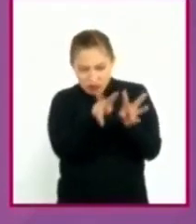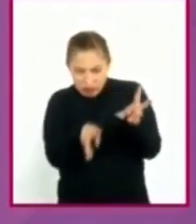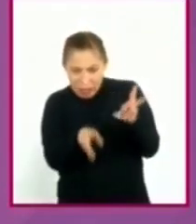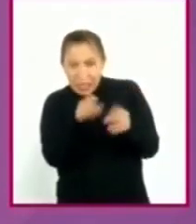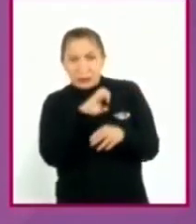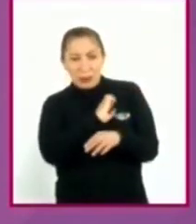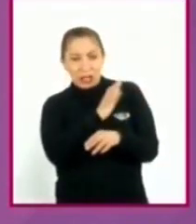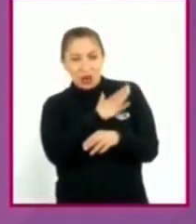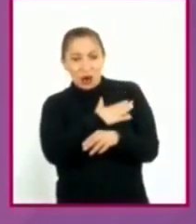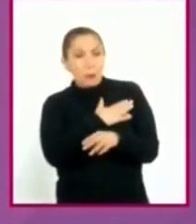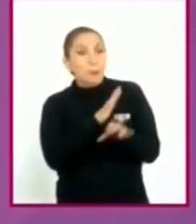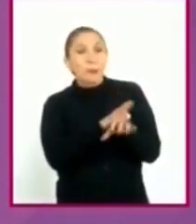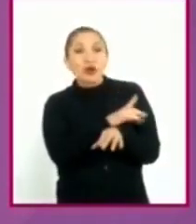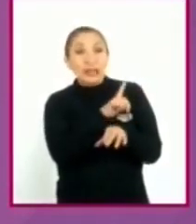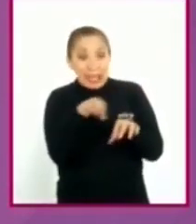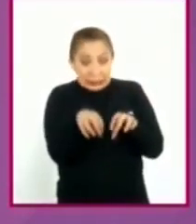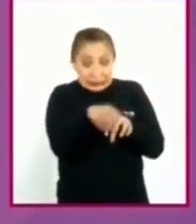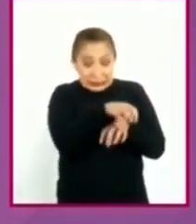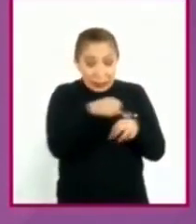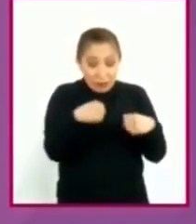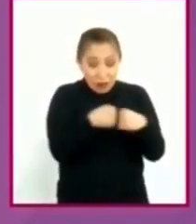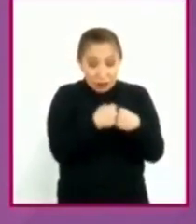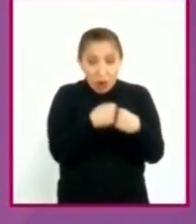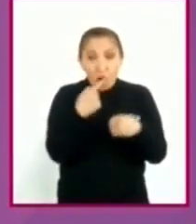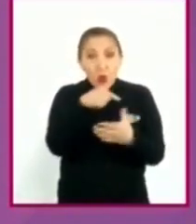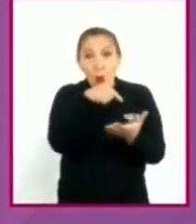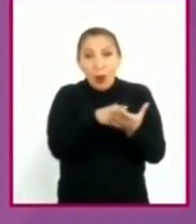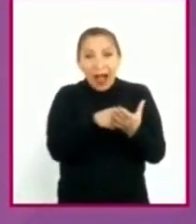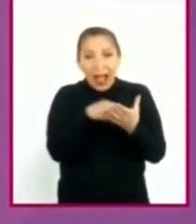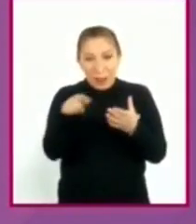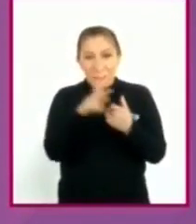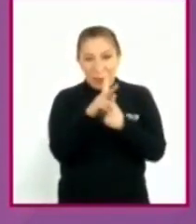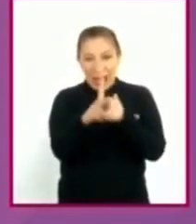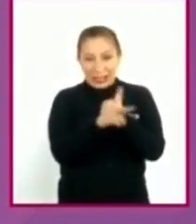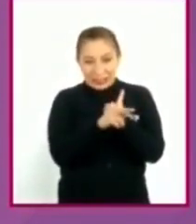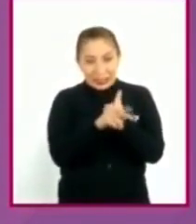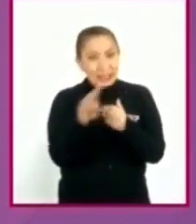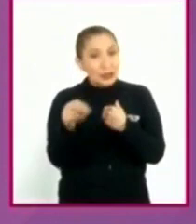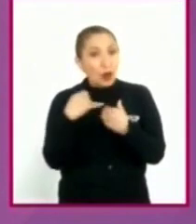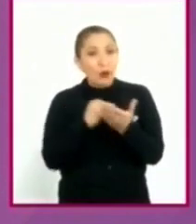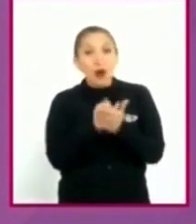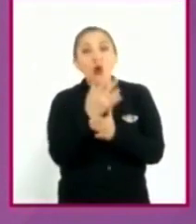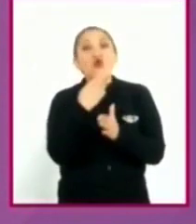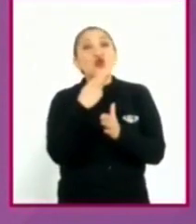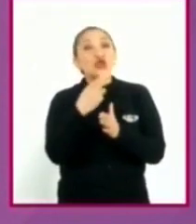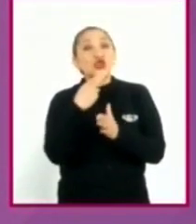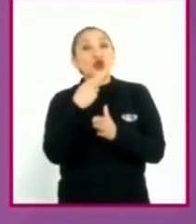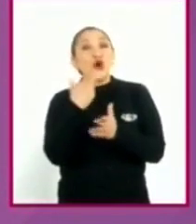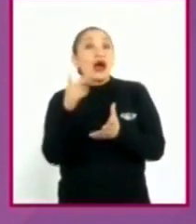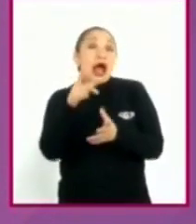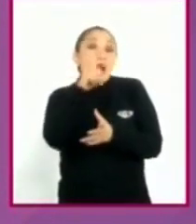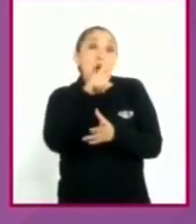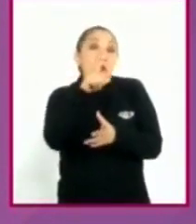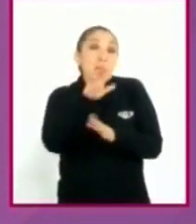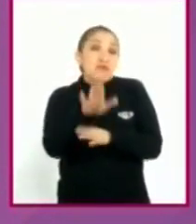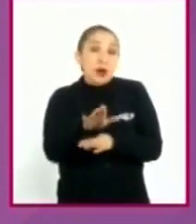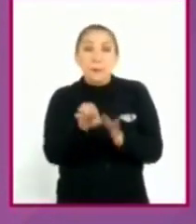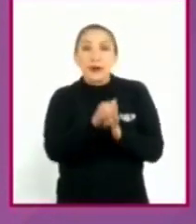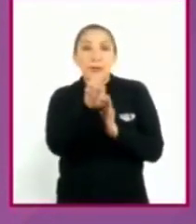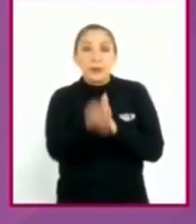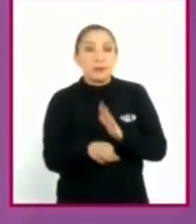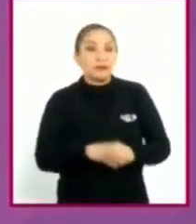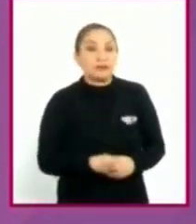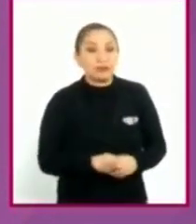español. Esto se debe a que las fronteras o límites geográficos de los países no determinan el uso que se da a la lengua. Por